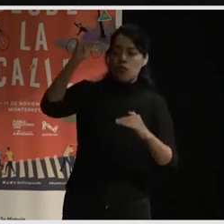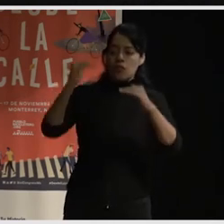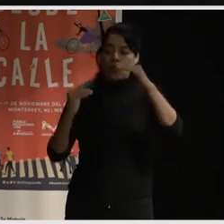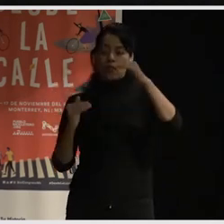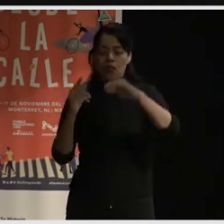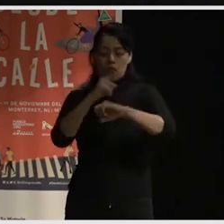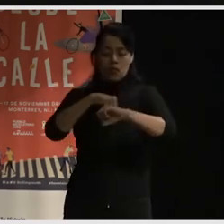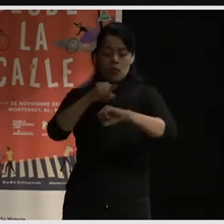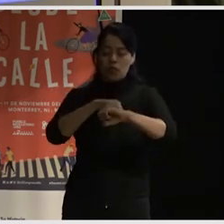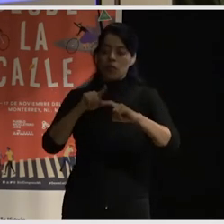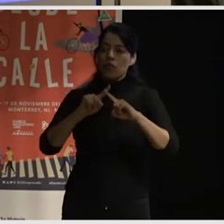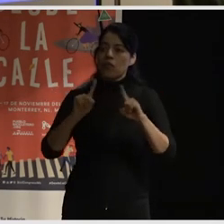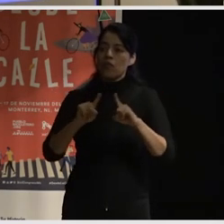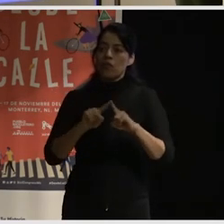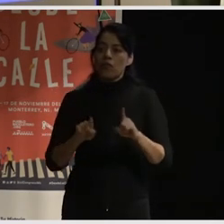horarios